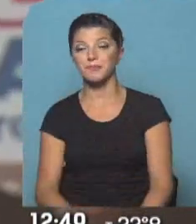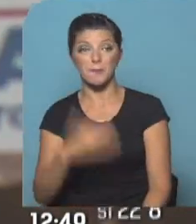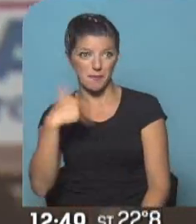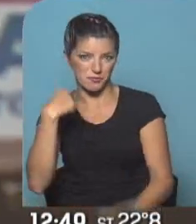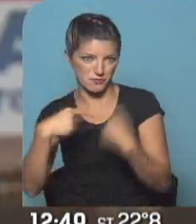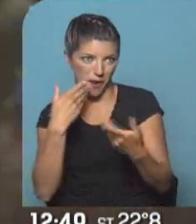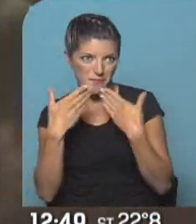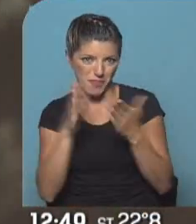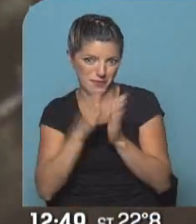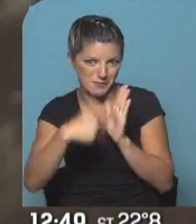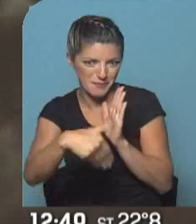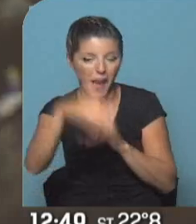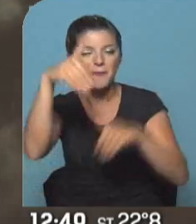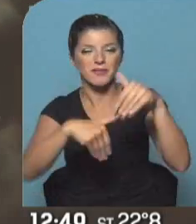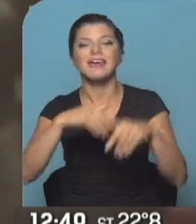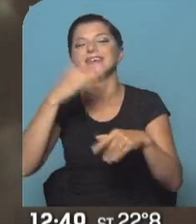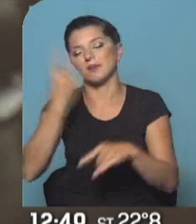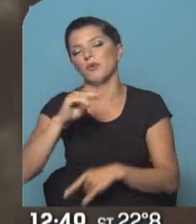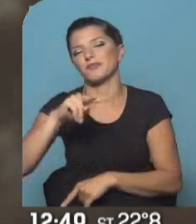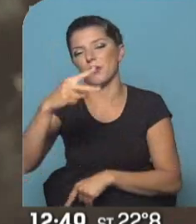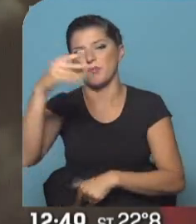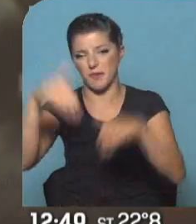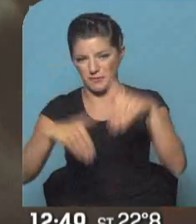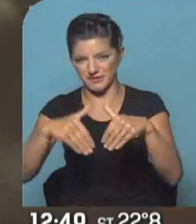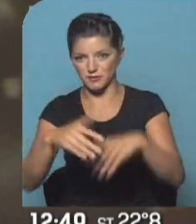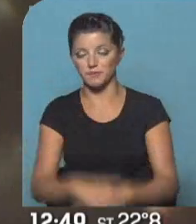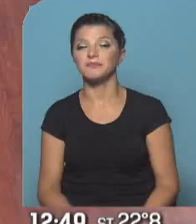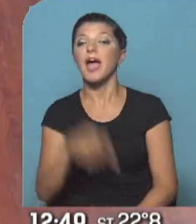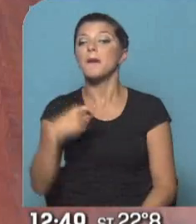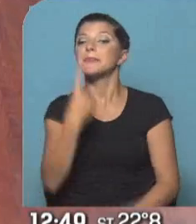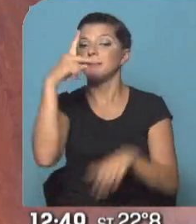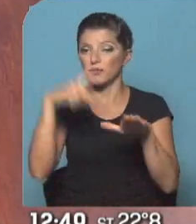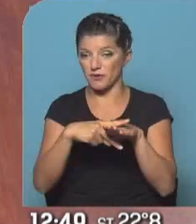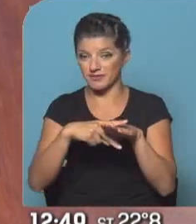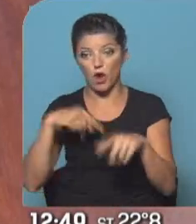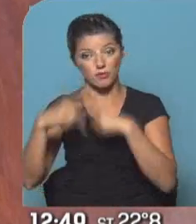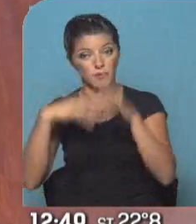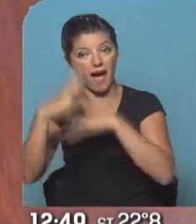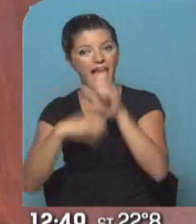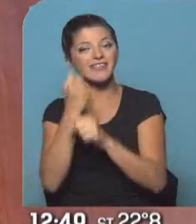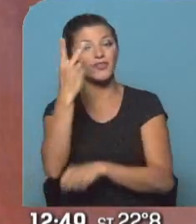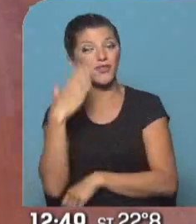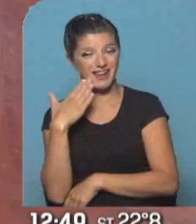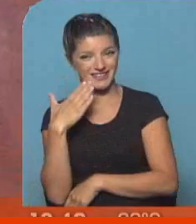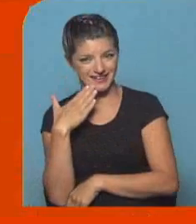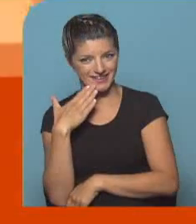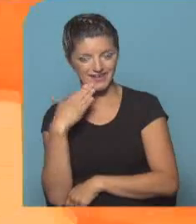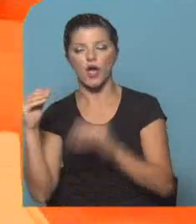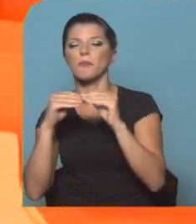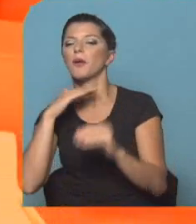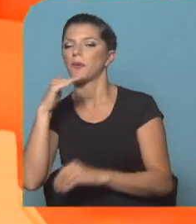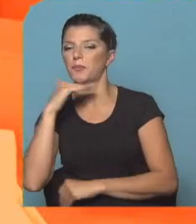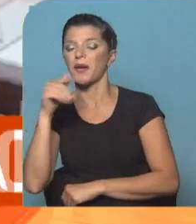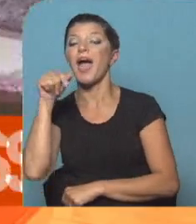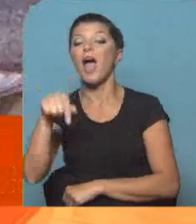y seguramente, como decíamos, habrá segunda vuelta. Nos vamos al primer corte. Estamos hasta las 2 de la tarde. En instantes, cuando